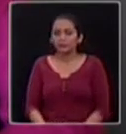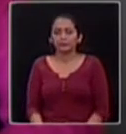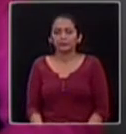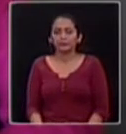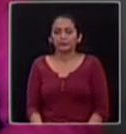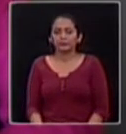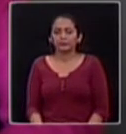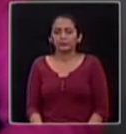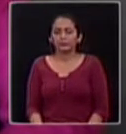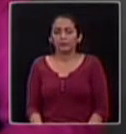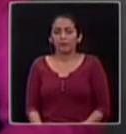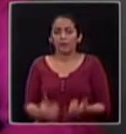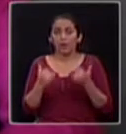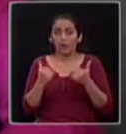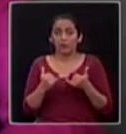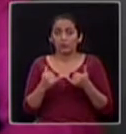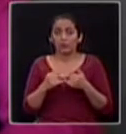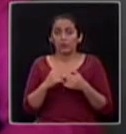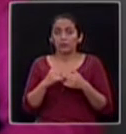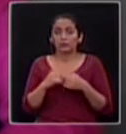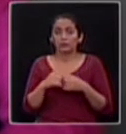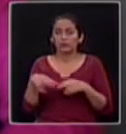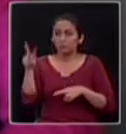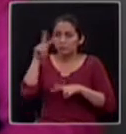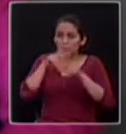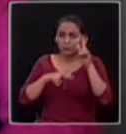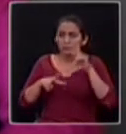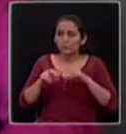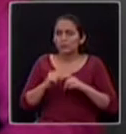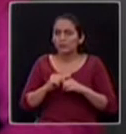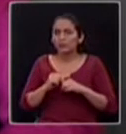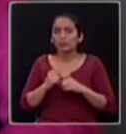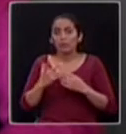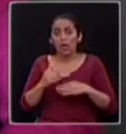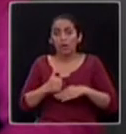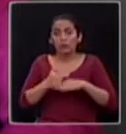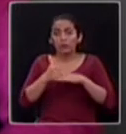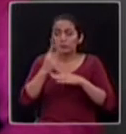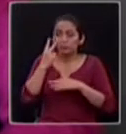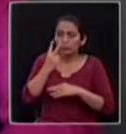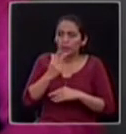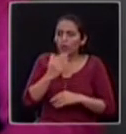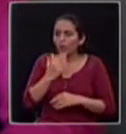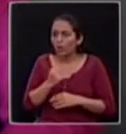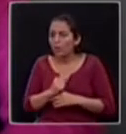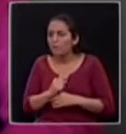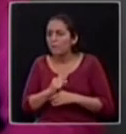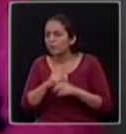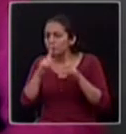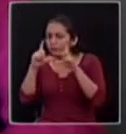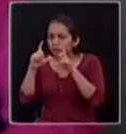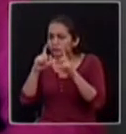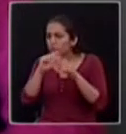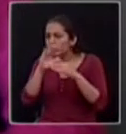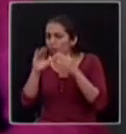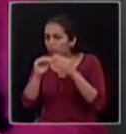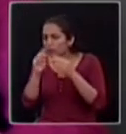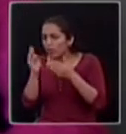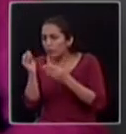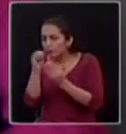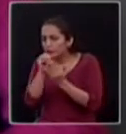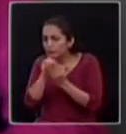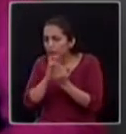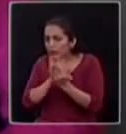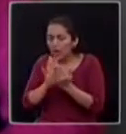un seguimiento al respecto, ha hecho las inspecciones en el territorio, sobre todo para poder tener una información clara de cuántas personas habitan